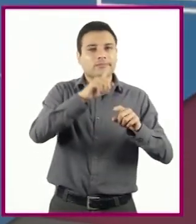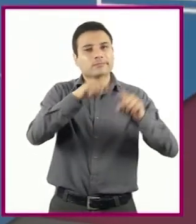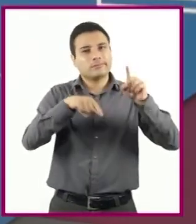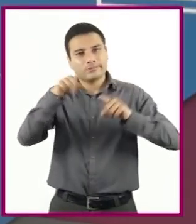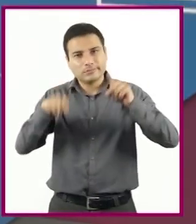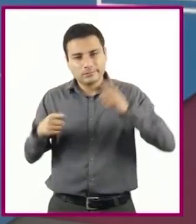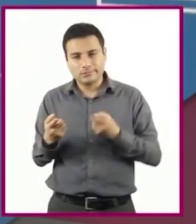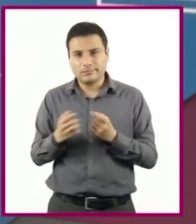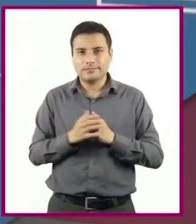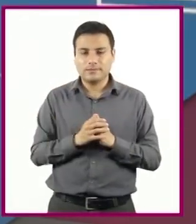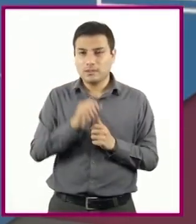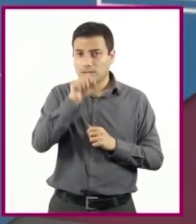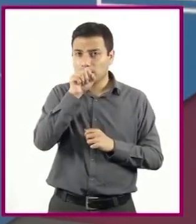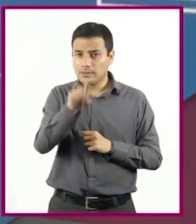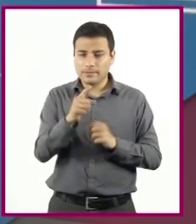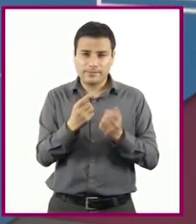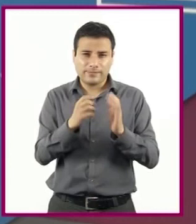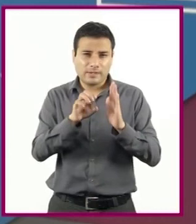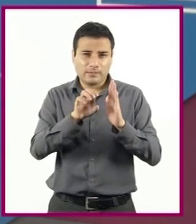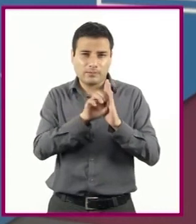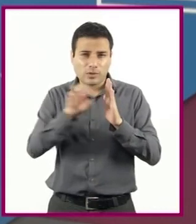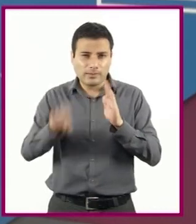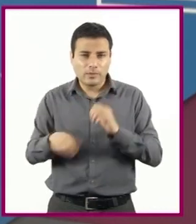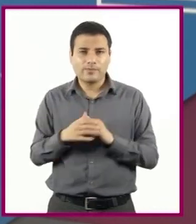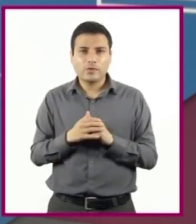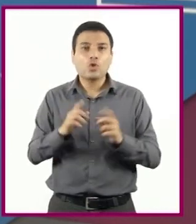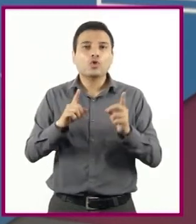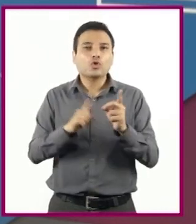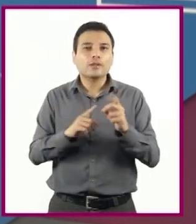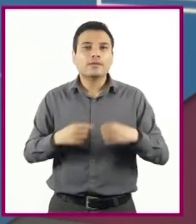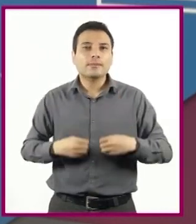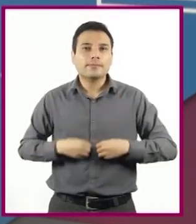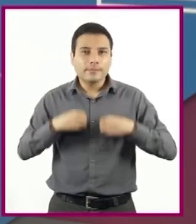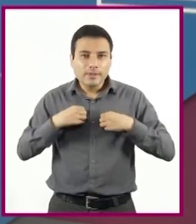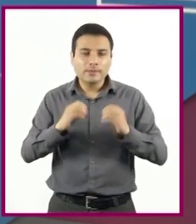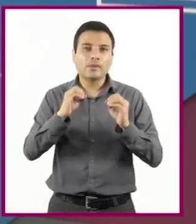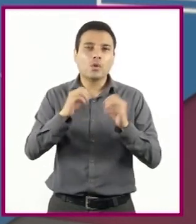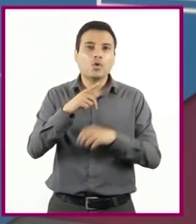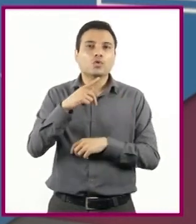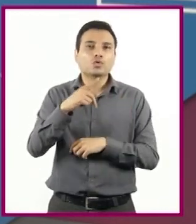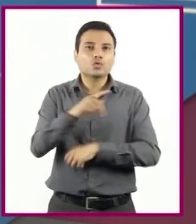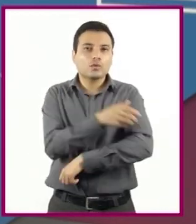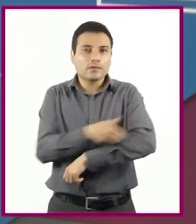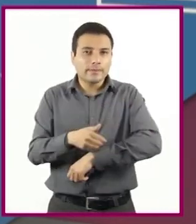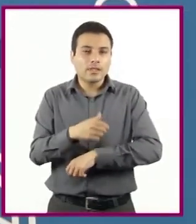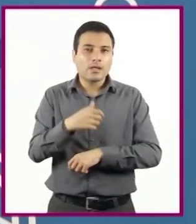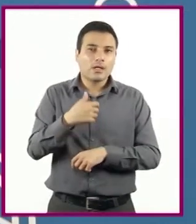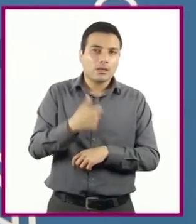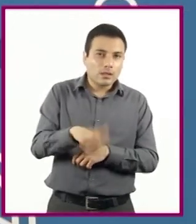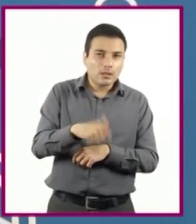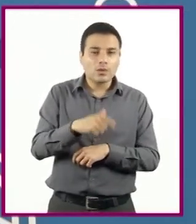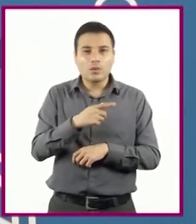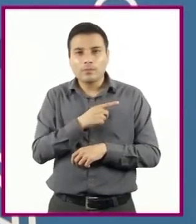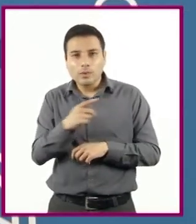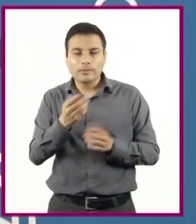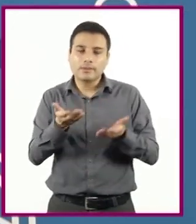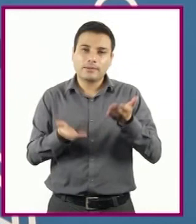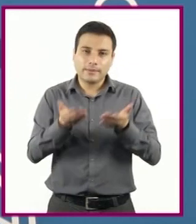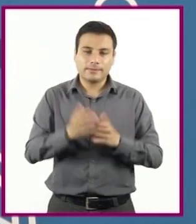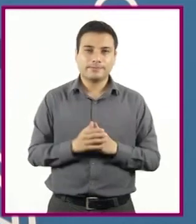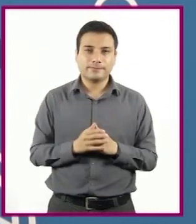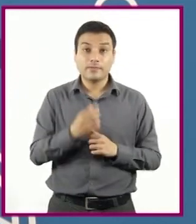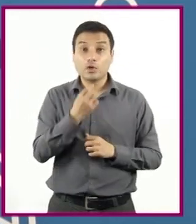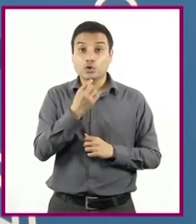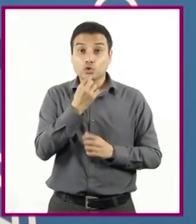así como de la cercanía o la lejanía de los acontecimientos políticos y los escenarios de guerra. Los niños